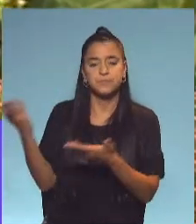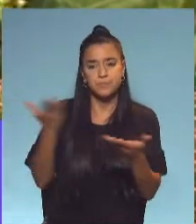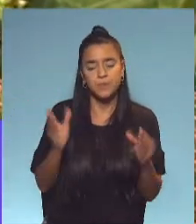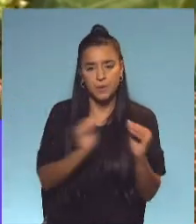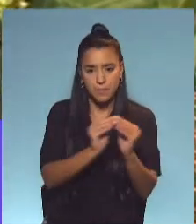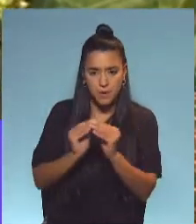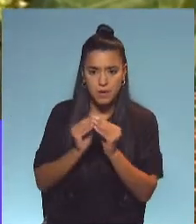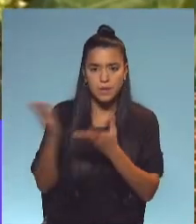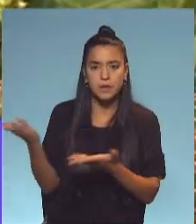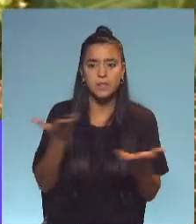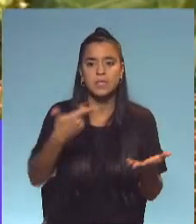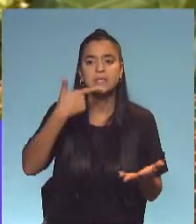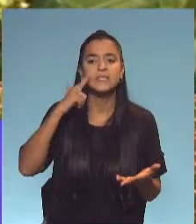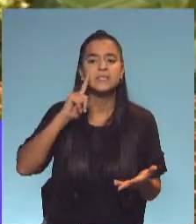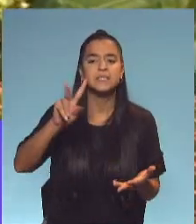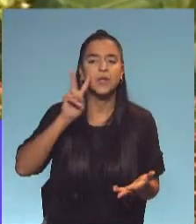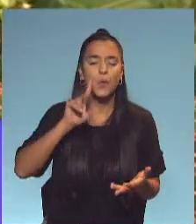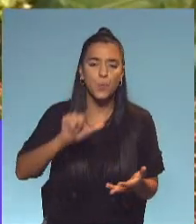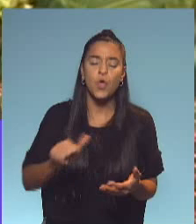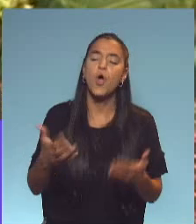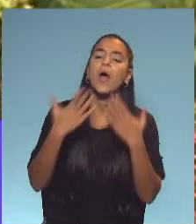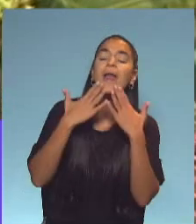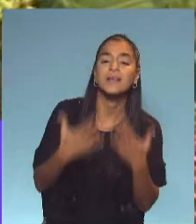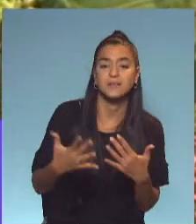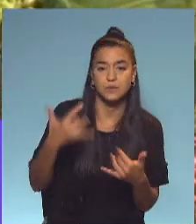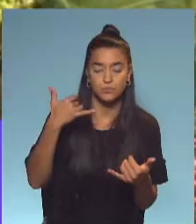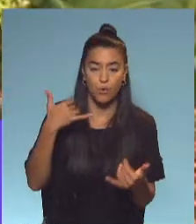la mesa, Silvio ya los está escuchando. Silvio, gracias por atendernos.